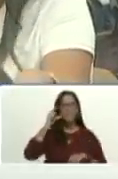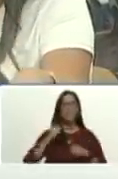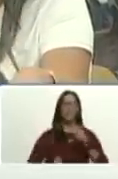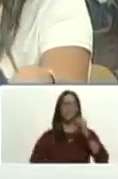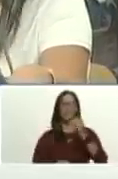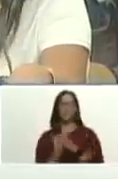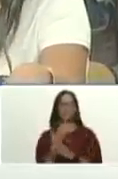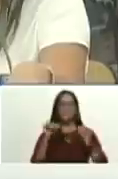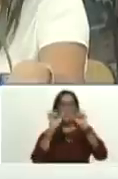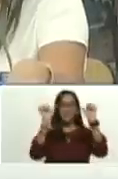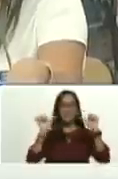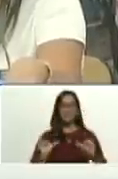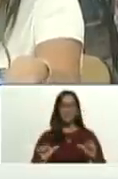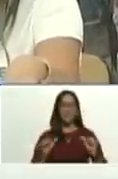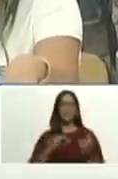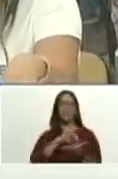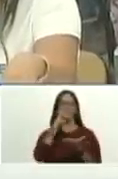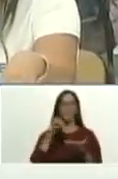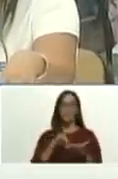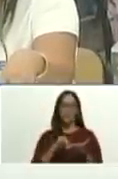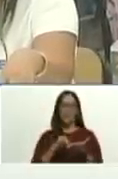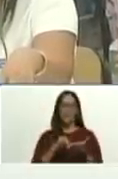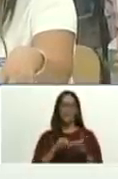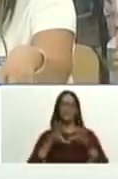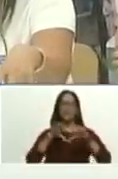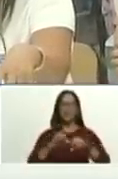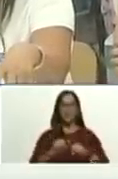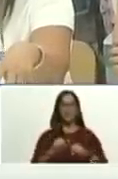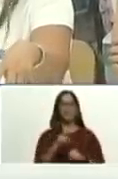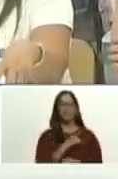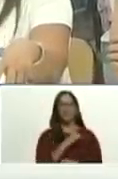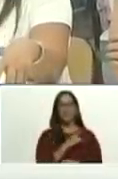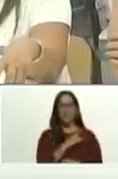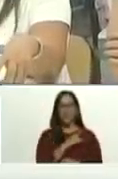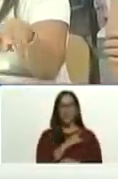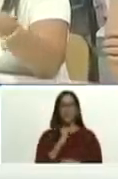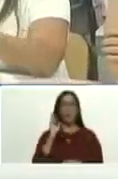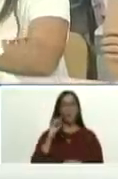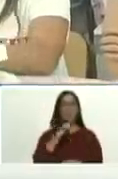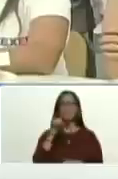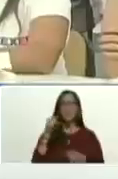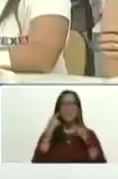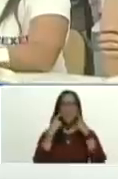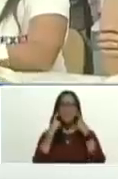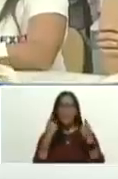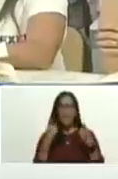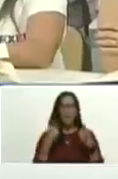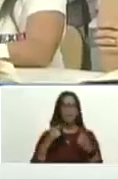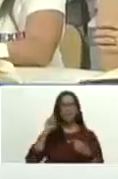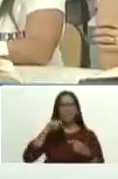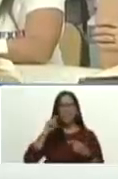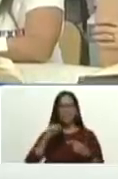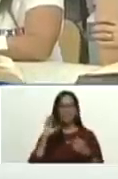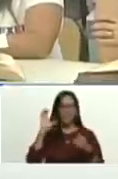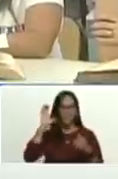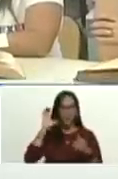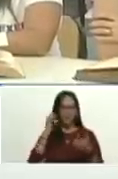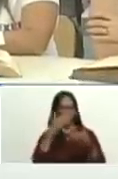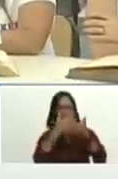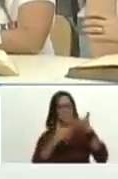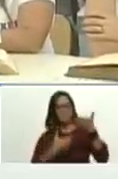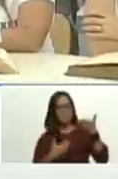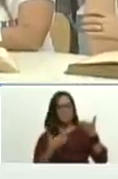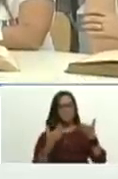Sistema Nacional de Ingreso Universitario para que ustedes vean las prioridades. Una de las